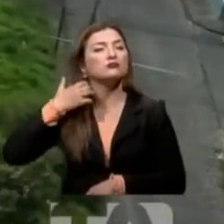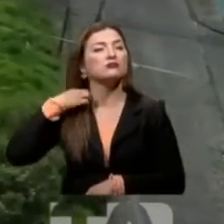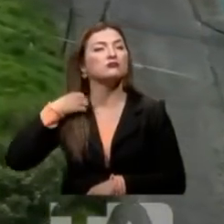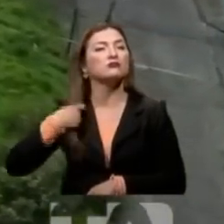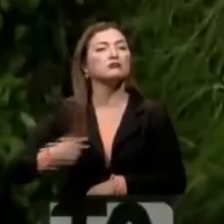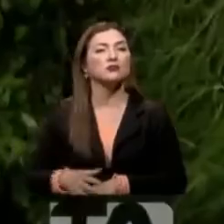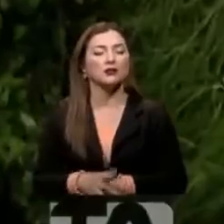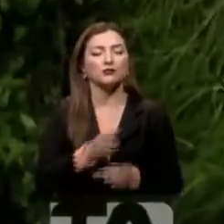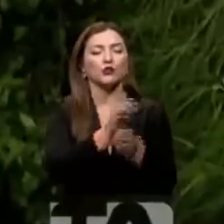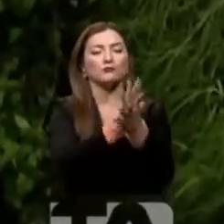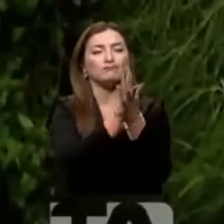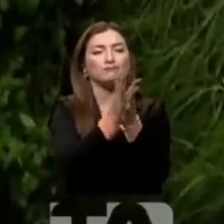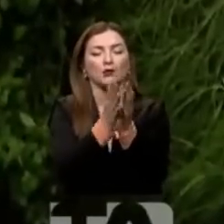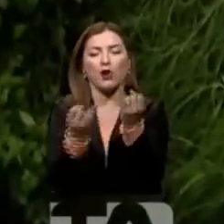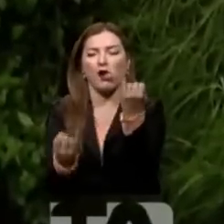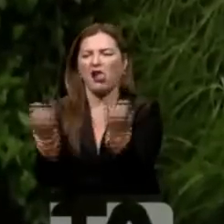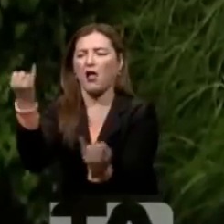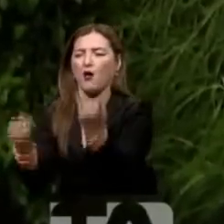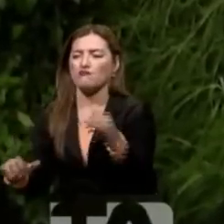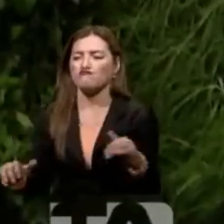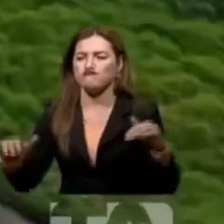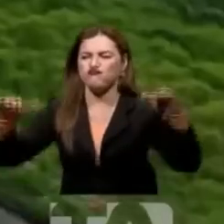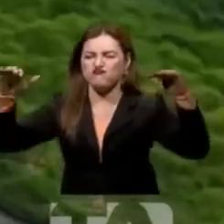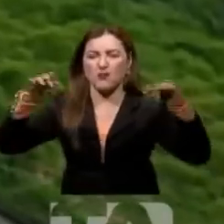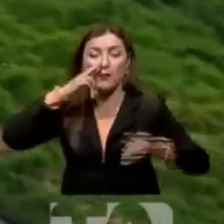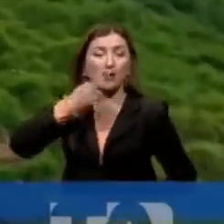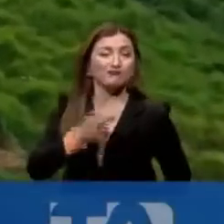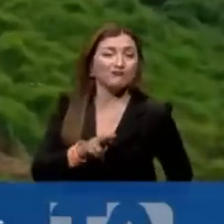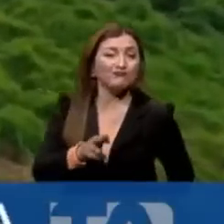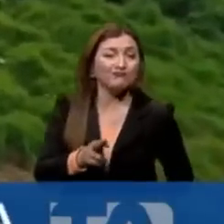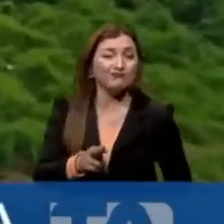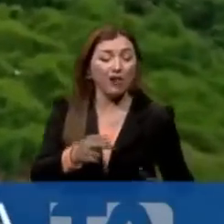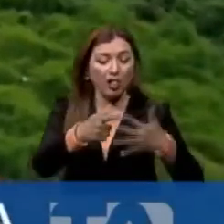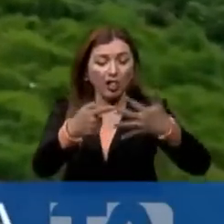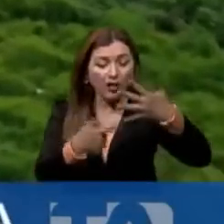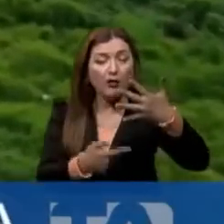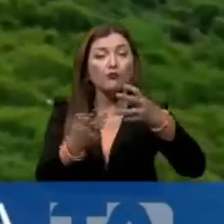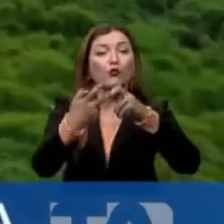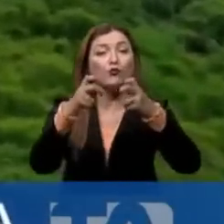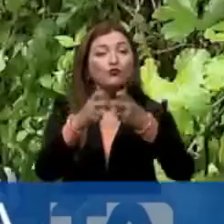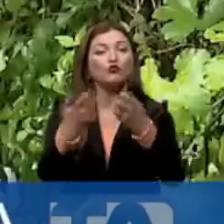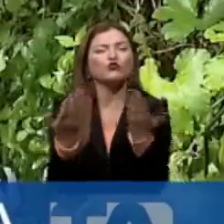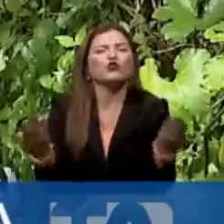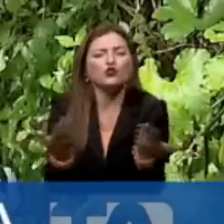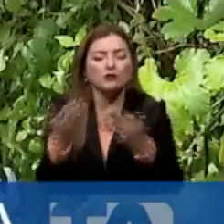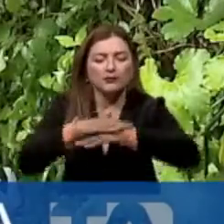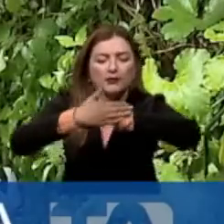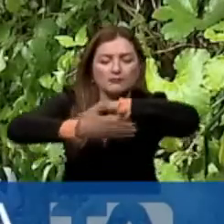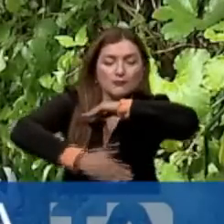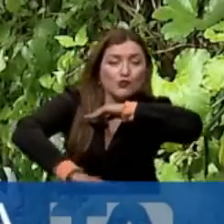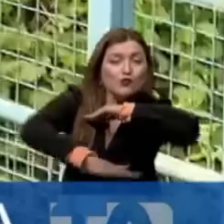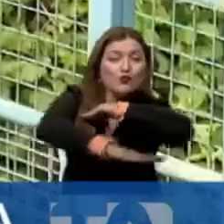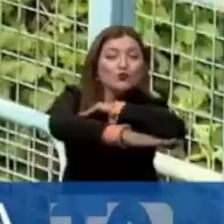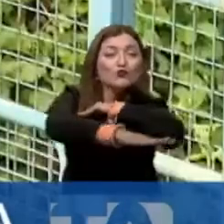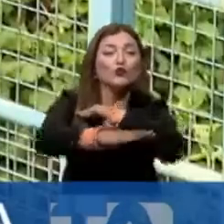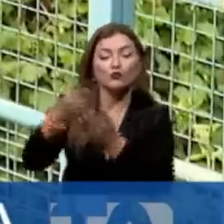Inseguridad, maleza y presencia de roedores son algunos de los problemas que se registran en la quebrada de Huamaní. Los vecinos cansados de